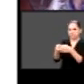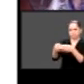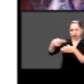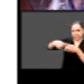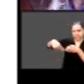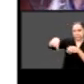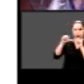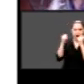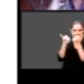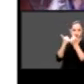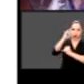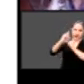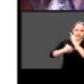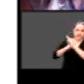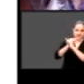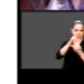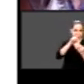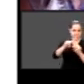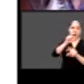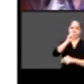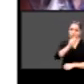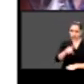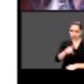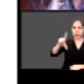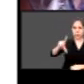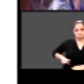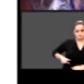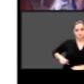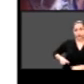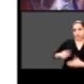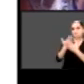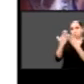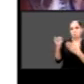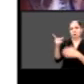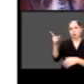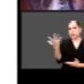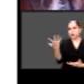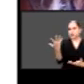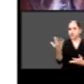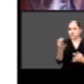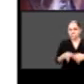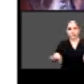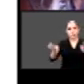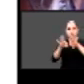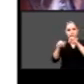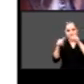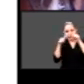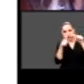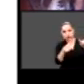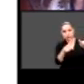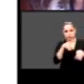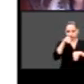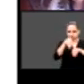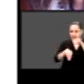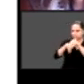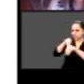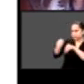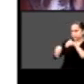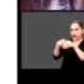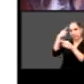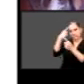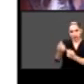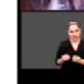locales están hoy diseñando políticas para brindar educación de calidad a la primera infancia y esperamos también